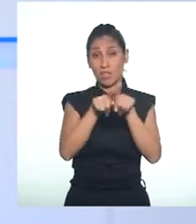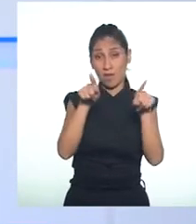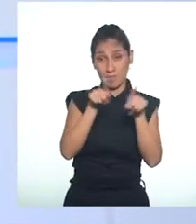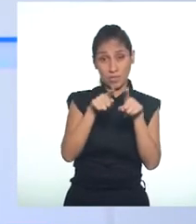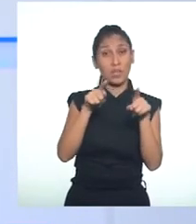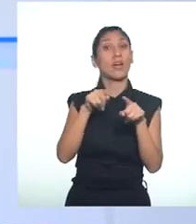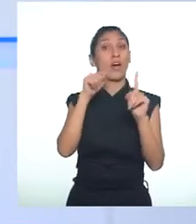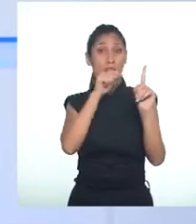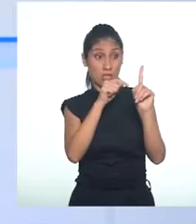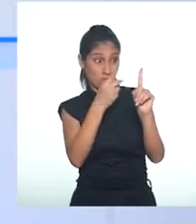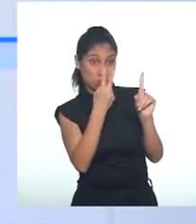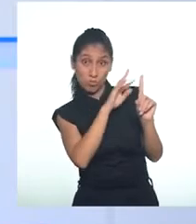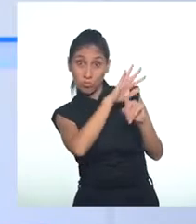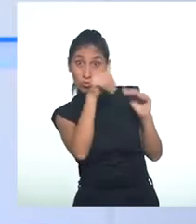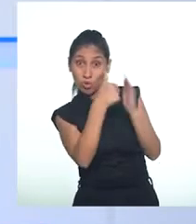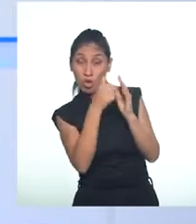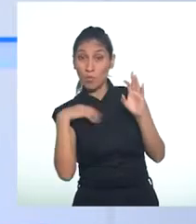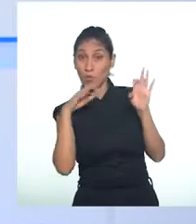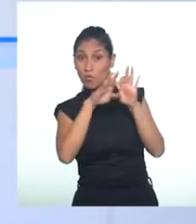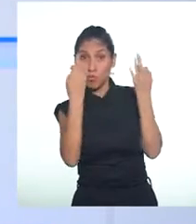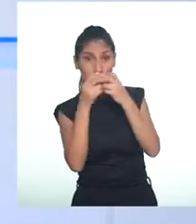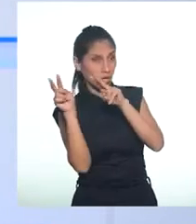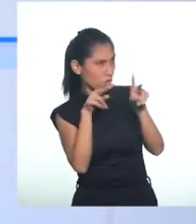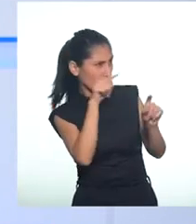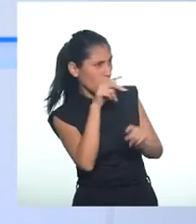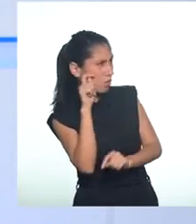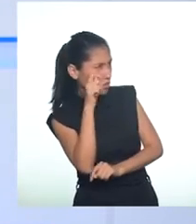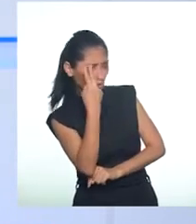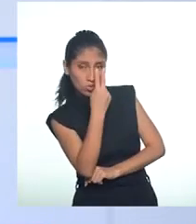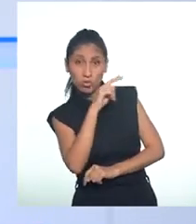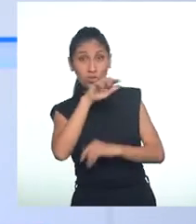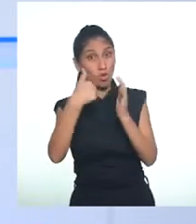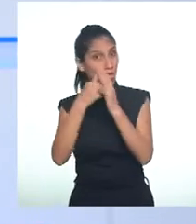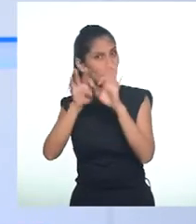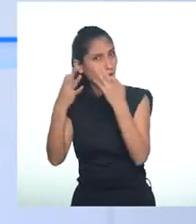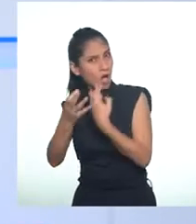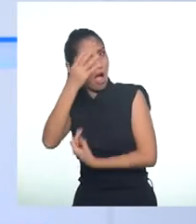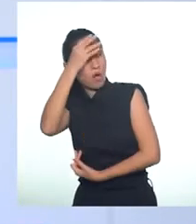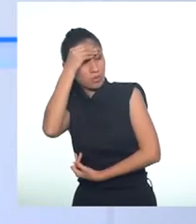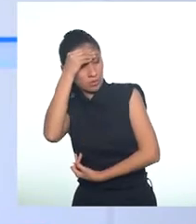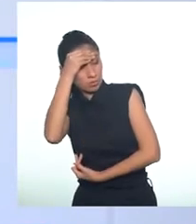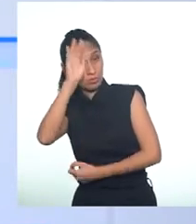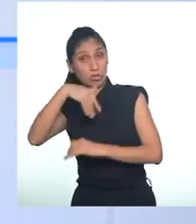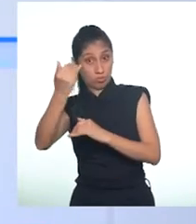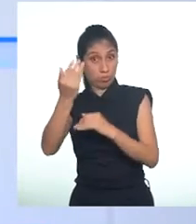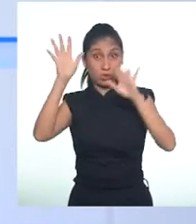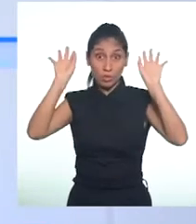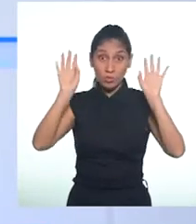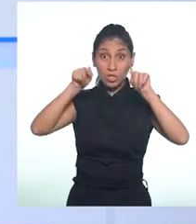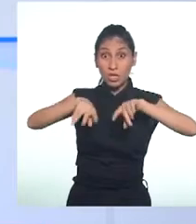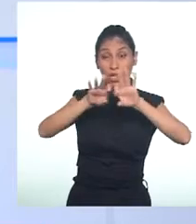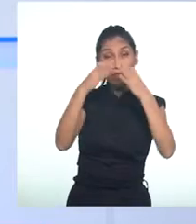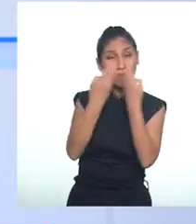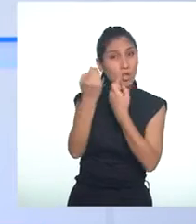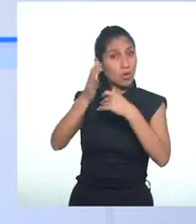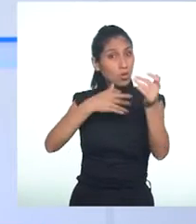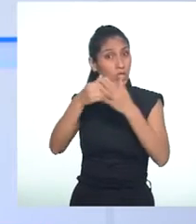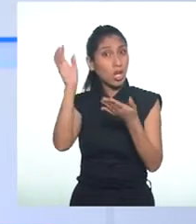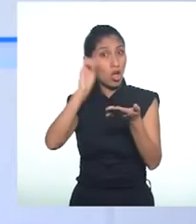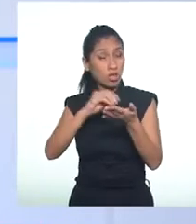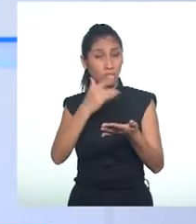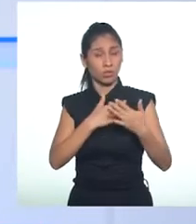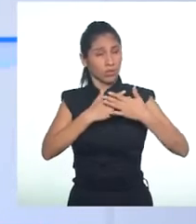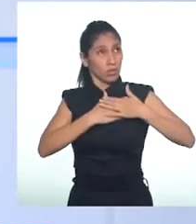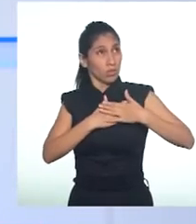familia somos muy cuidadosos y por eso, cada vez que alguien puede tener algún síntoma similar al que tuvo el tío Luigi en aquella época, va